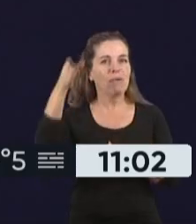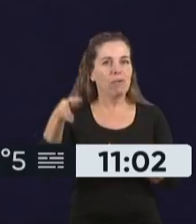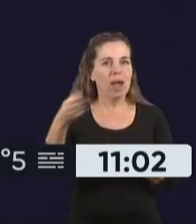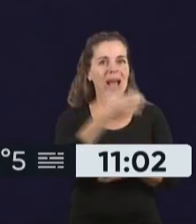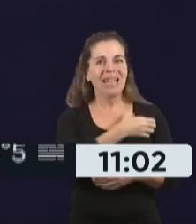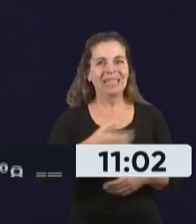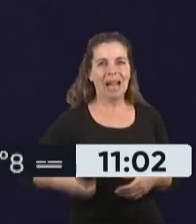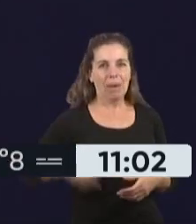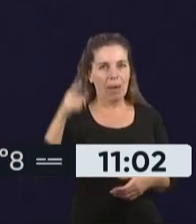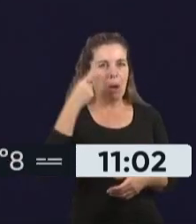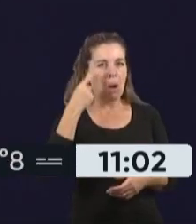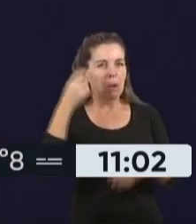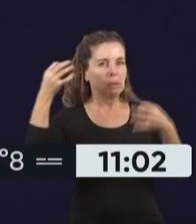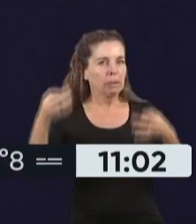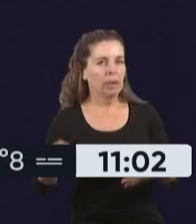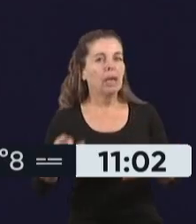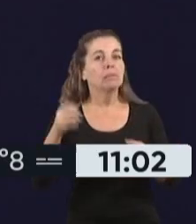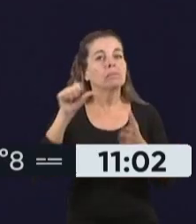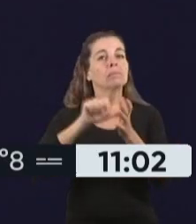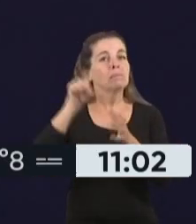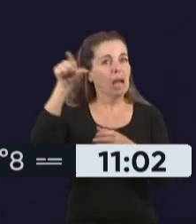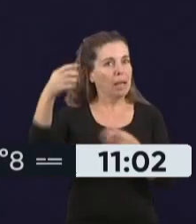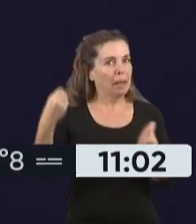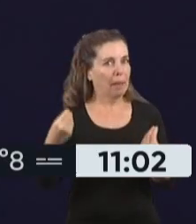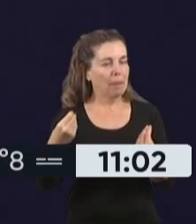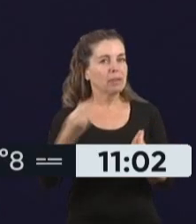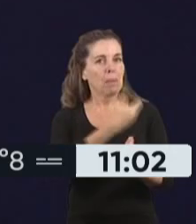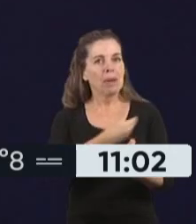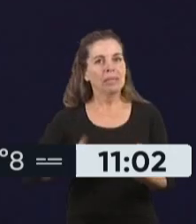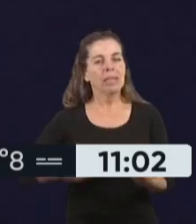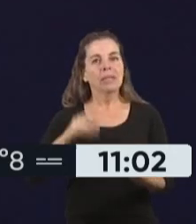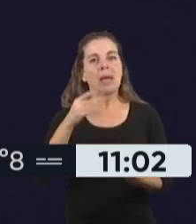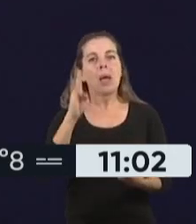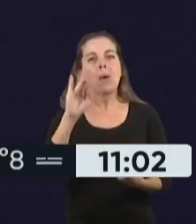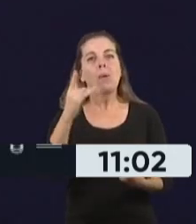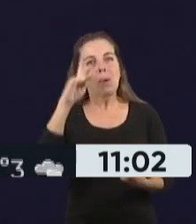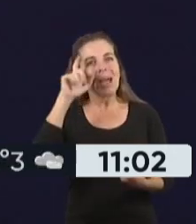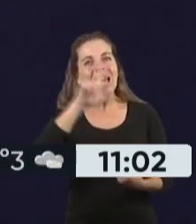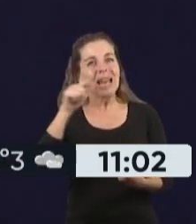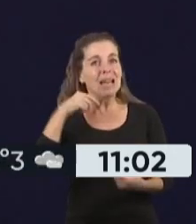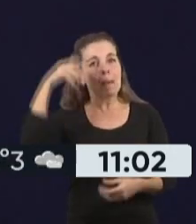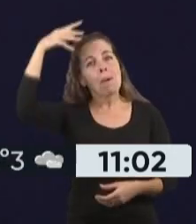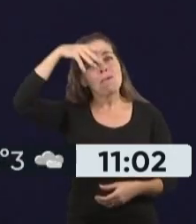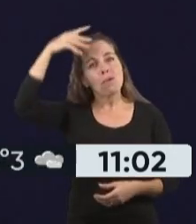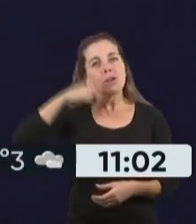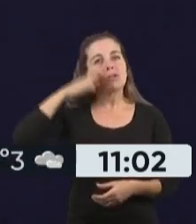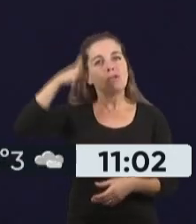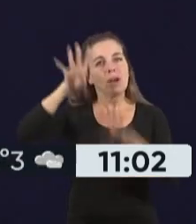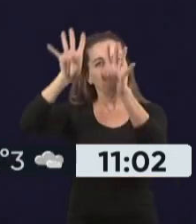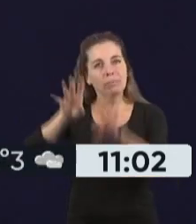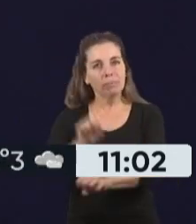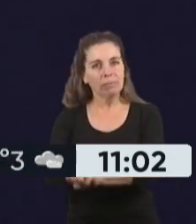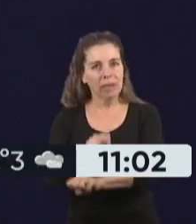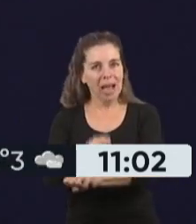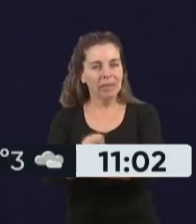el régimen de tolerancia cero del exitoso presidente Bukele. La ministra visitó el Centro de Confinamiento del Terrorismo,